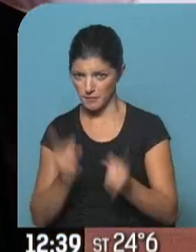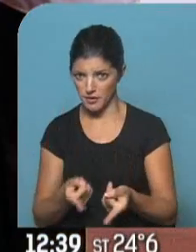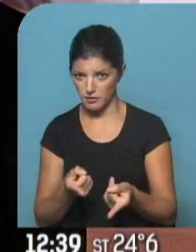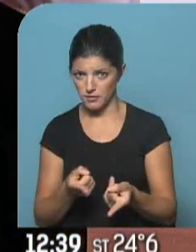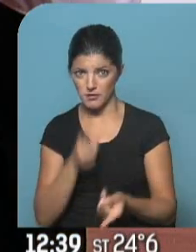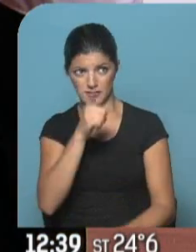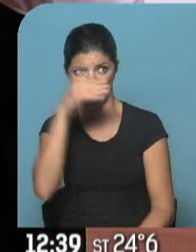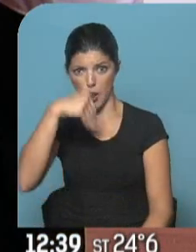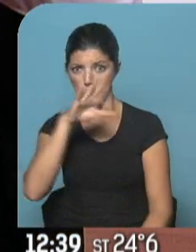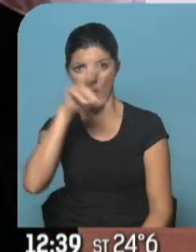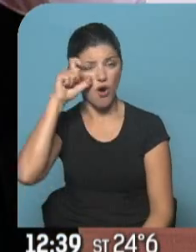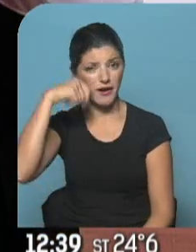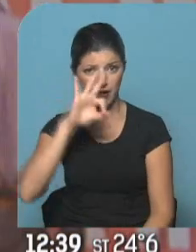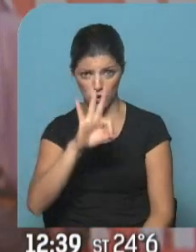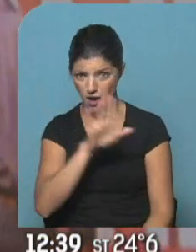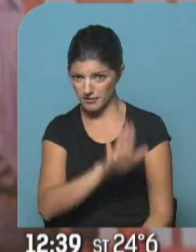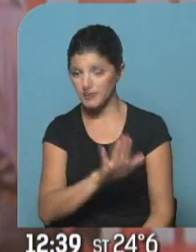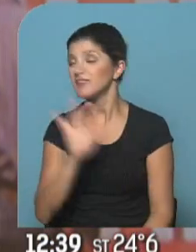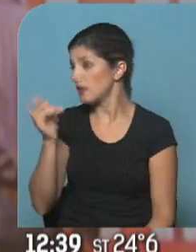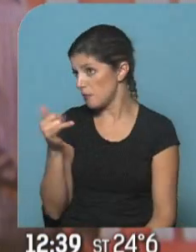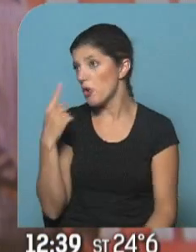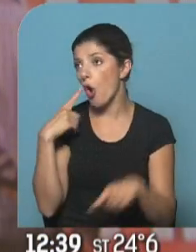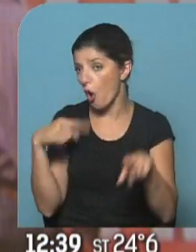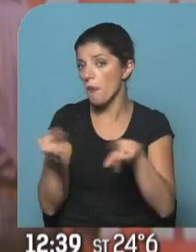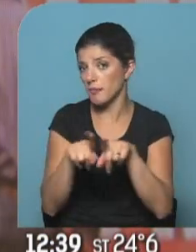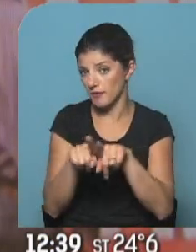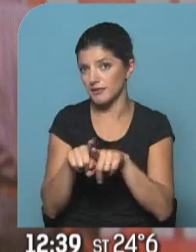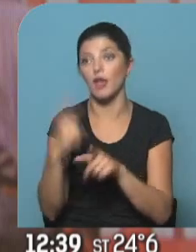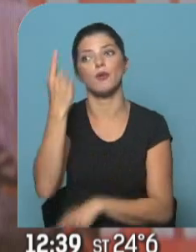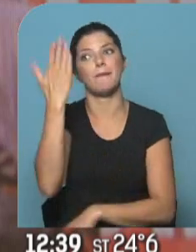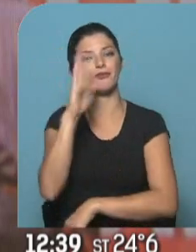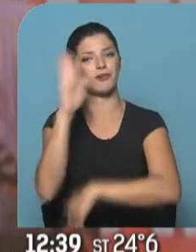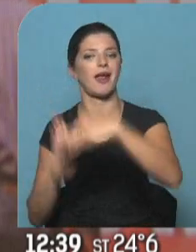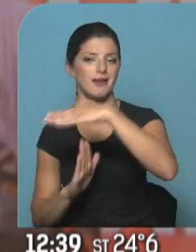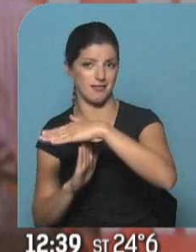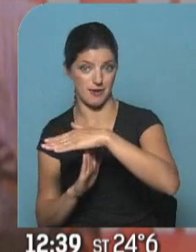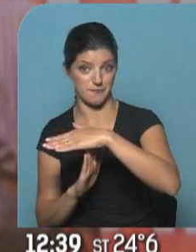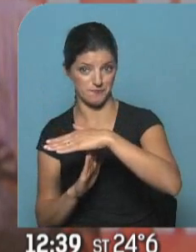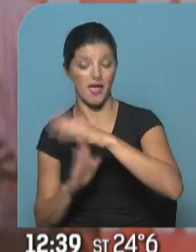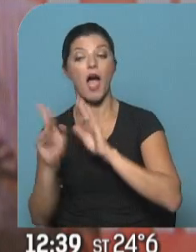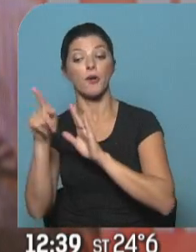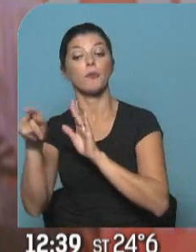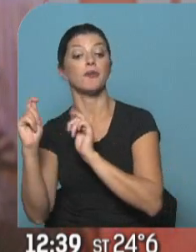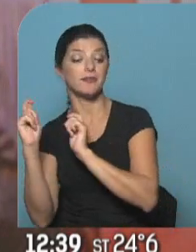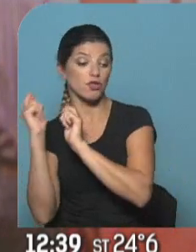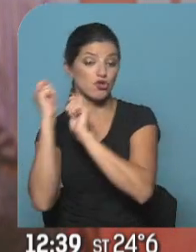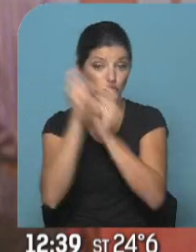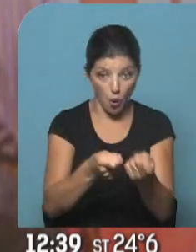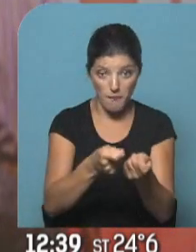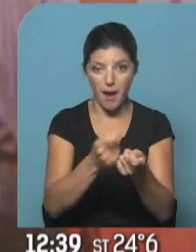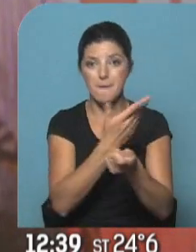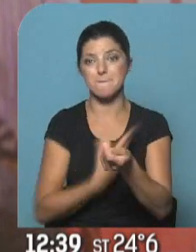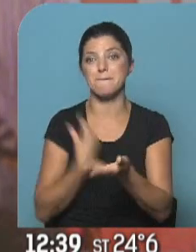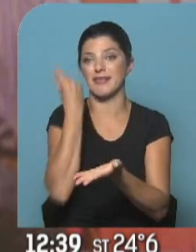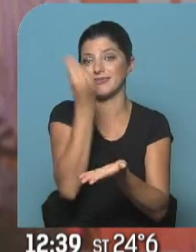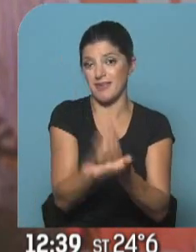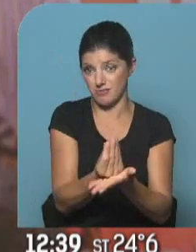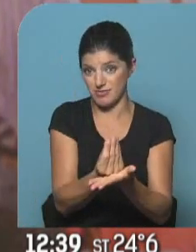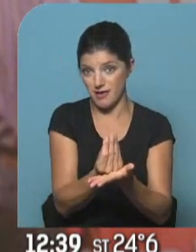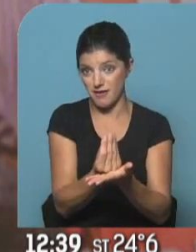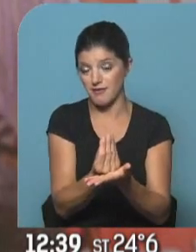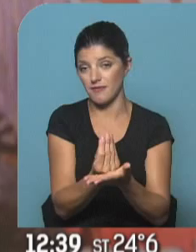era... Sí, ¿no? pero había una convivencia. Sí, había una convivencia, claro. Y había un liderazgo claro. Sí. Desde el momento en que Lenín Moreno asume la presidencia, no puede admitir, y esta